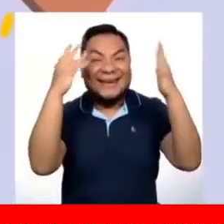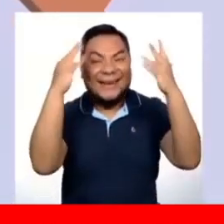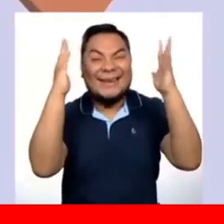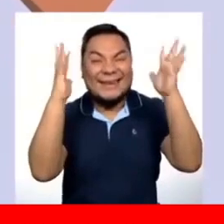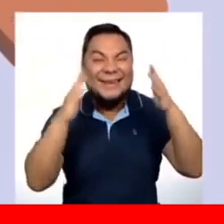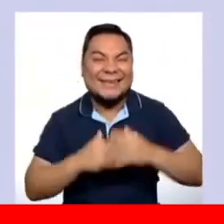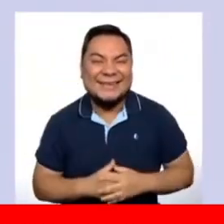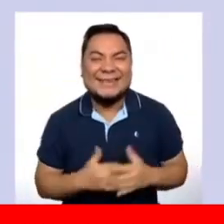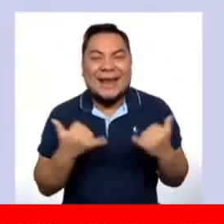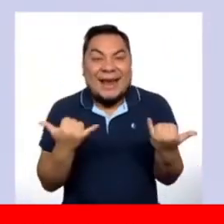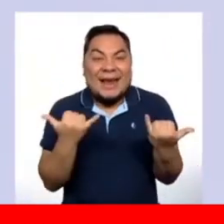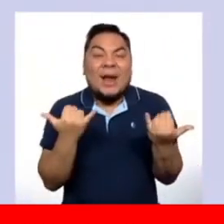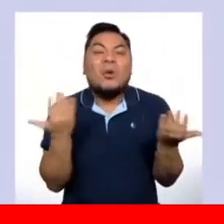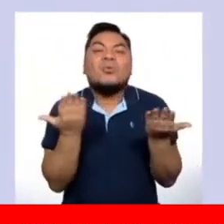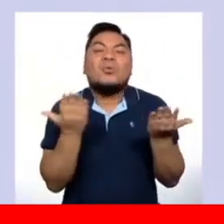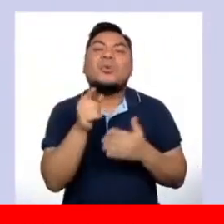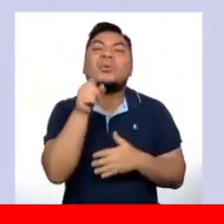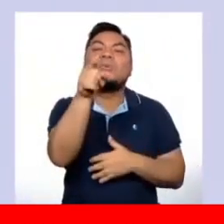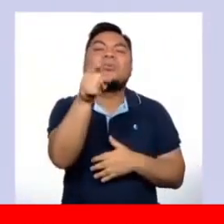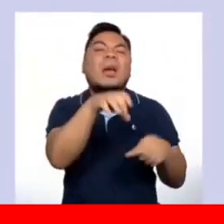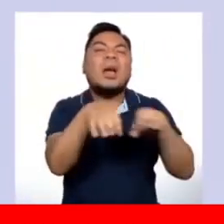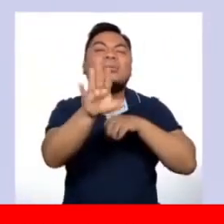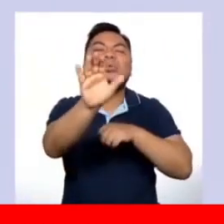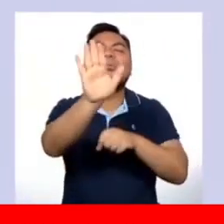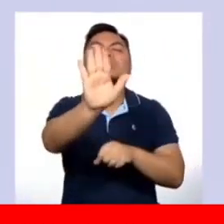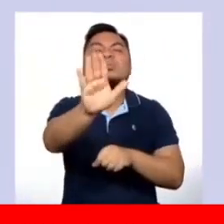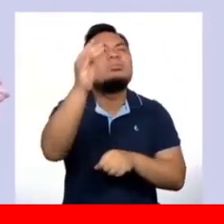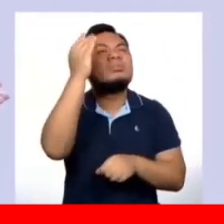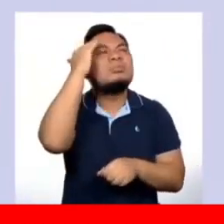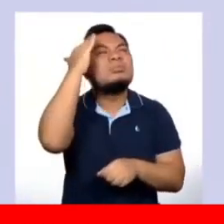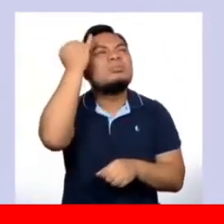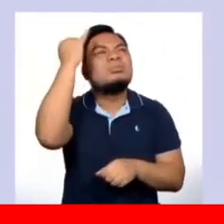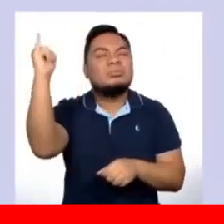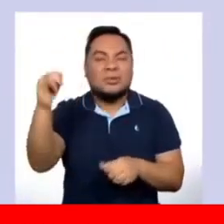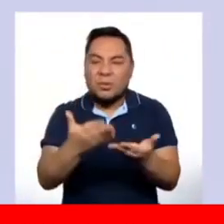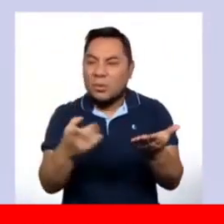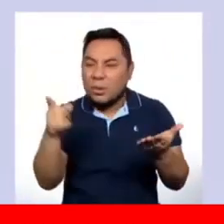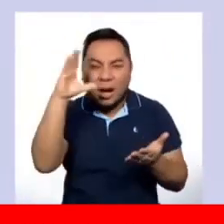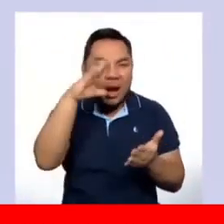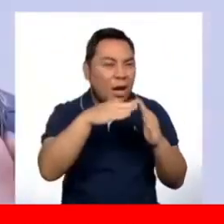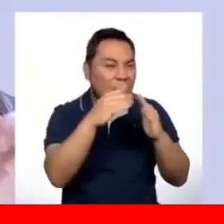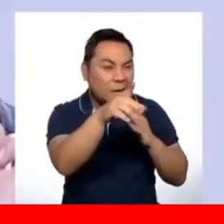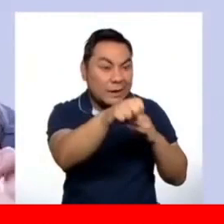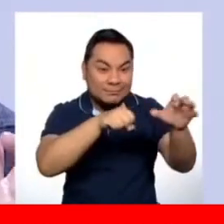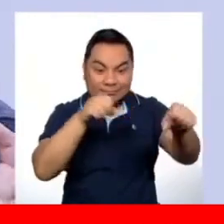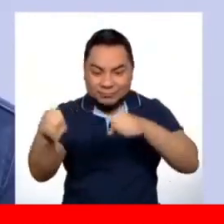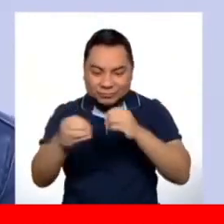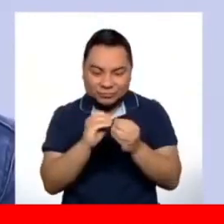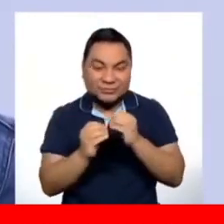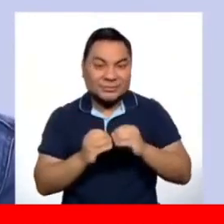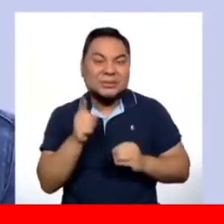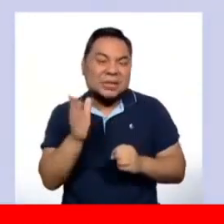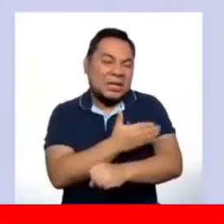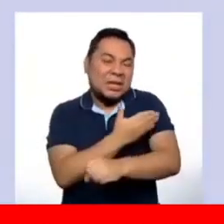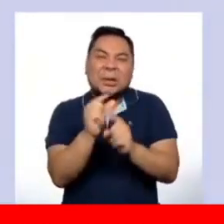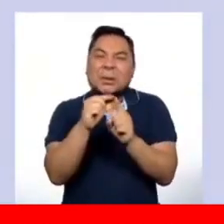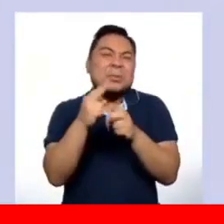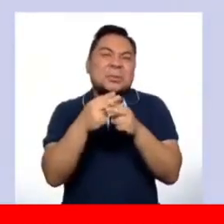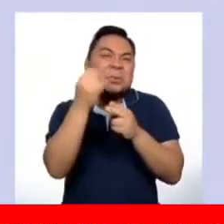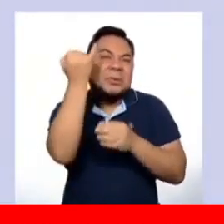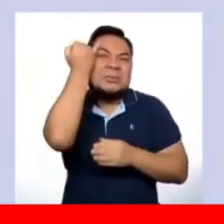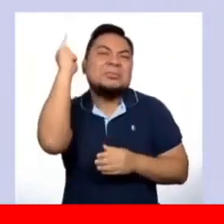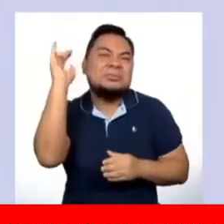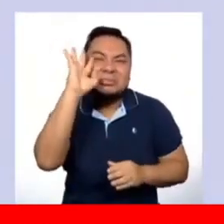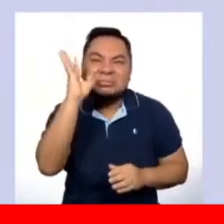¡Bravo! Ahora les toca hacer sus propios instrumentos con materiales que tengan en casa. Y hacer una canción chiquitita, donde van